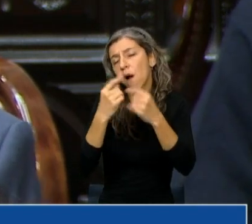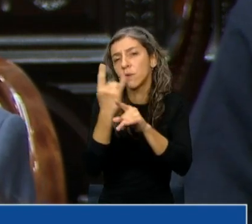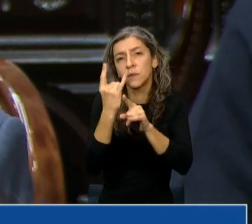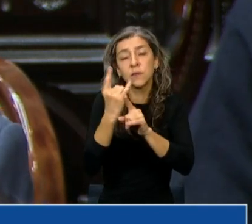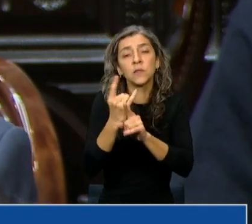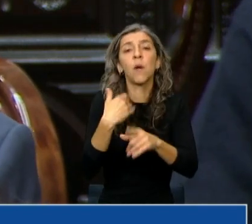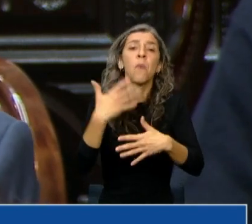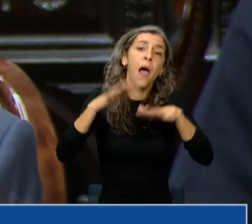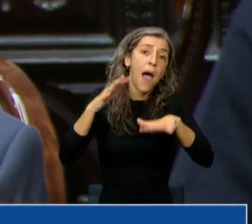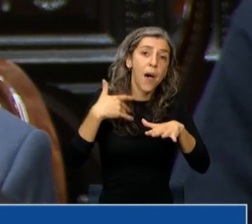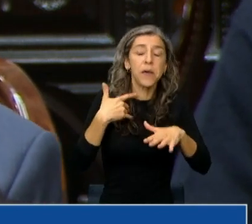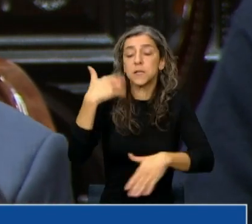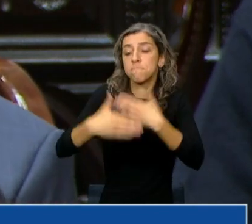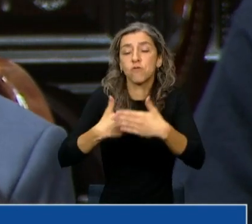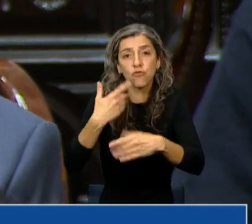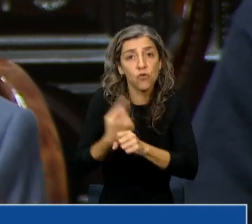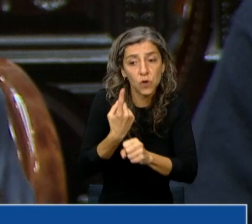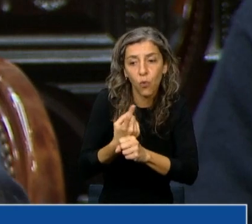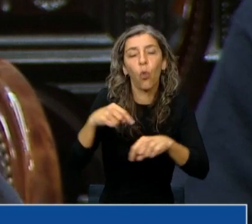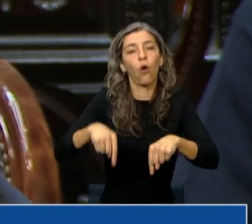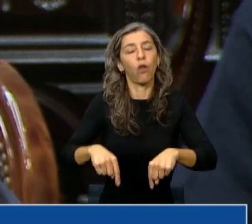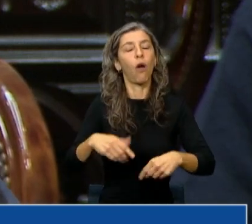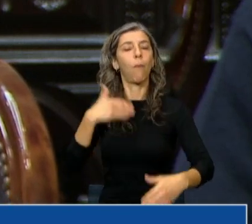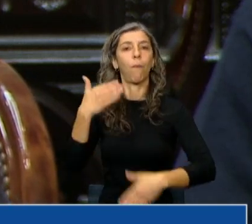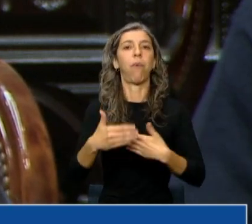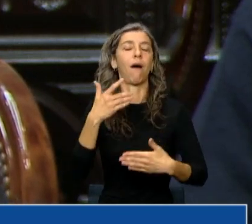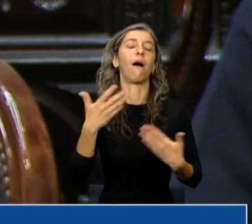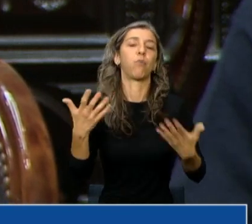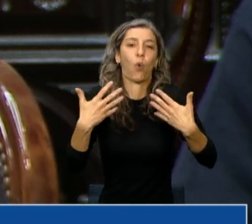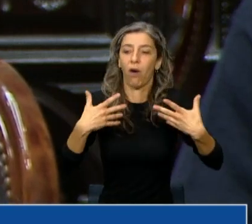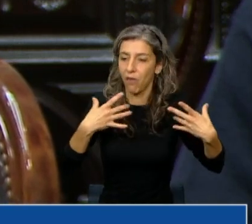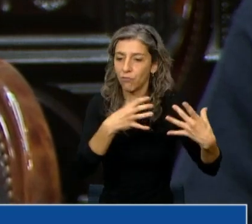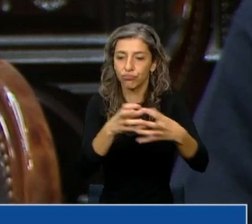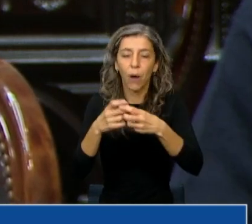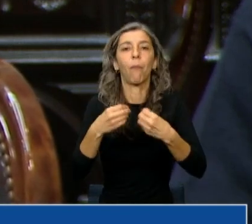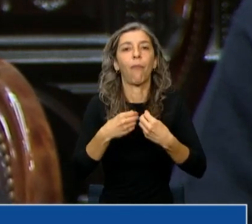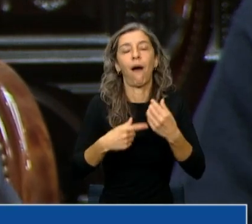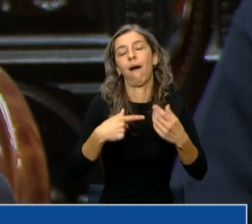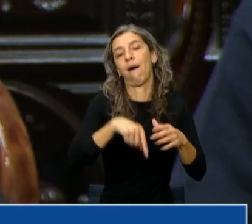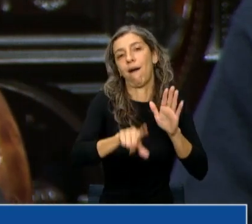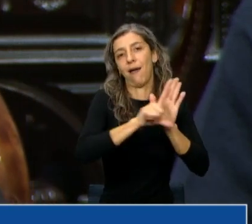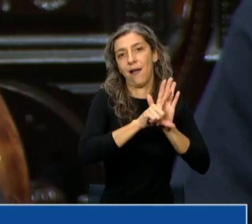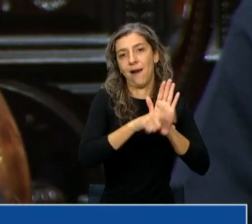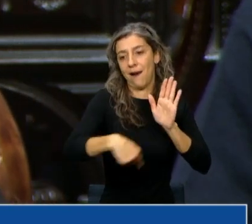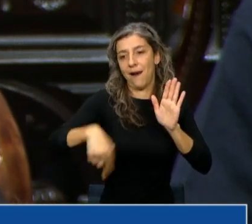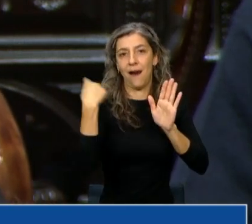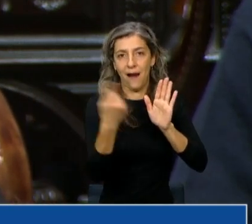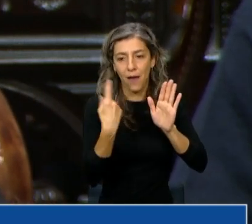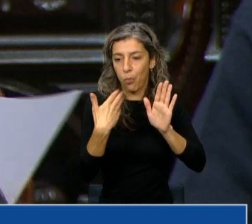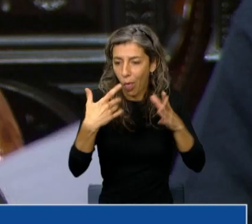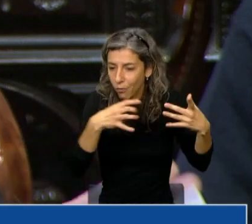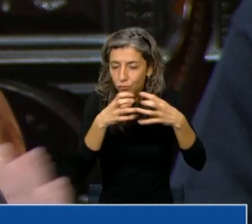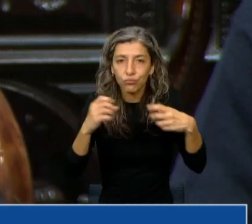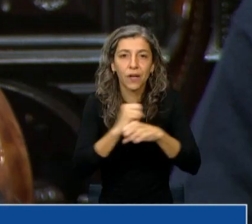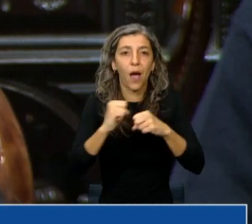podido avanzar, hoy con la hermosa posibilidad de cristalizar en una ley la solución definitiva, particularmente a partir